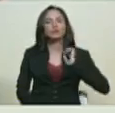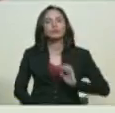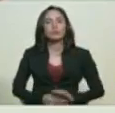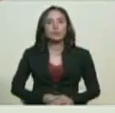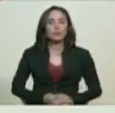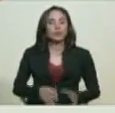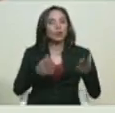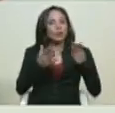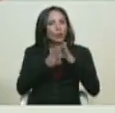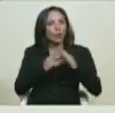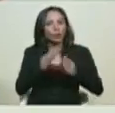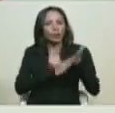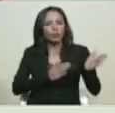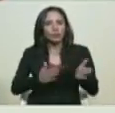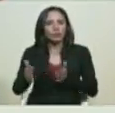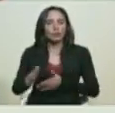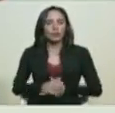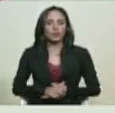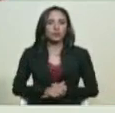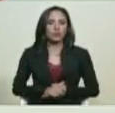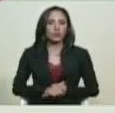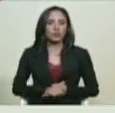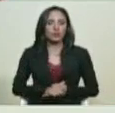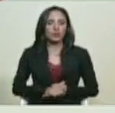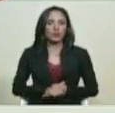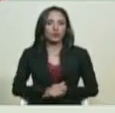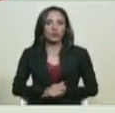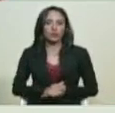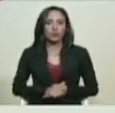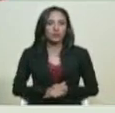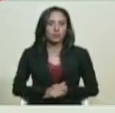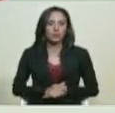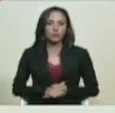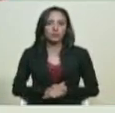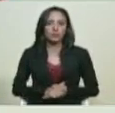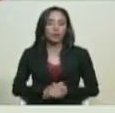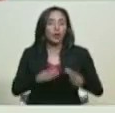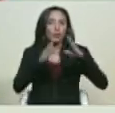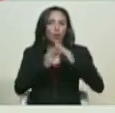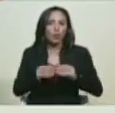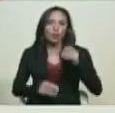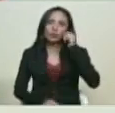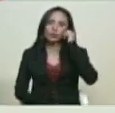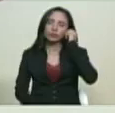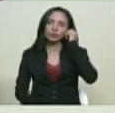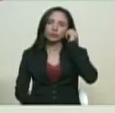de Venezuela, con gran tranquilidad, con gran civismo.